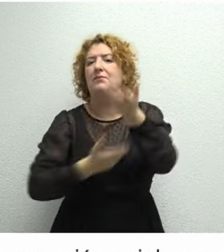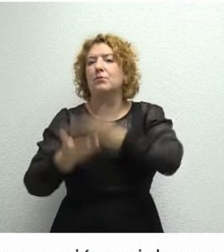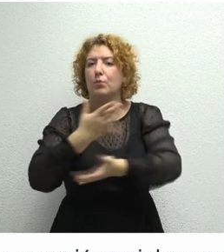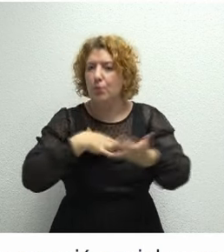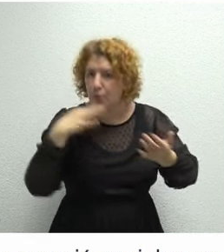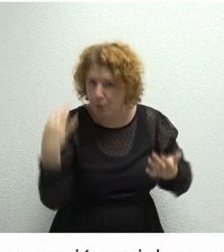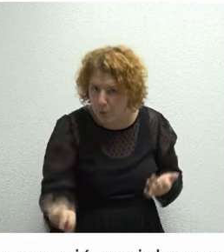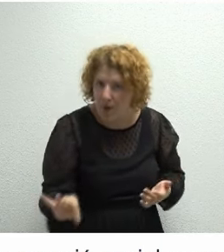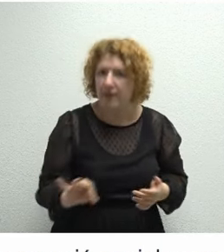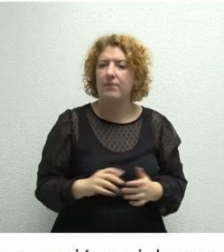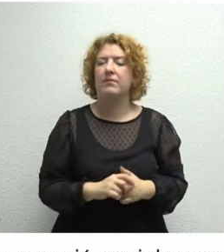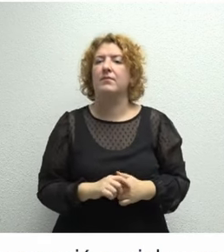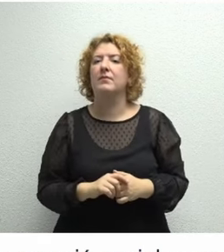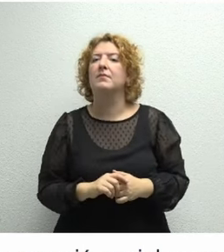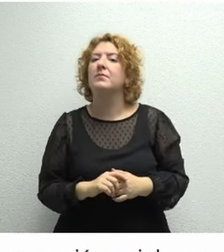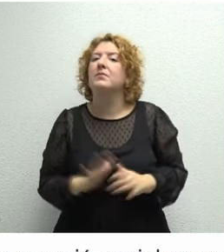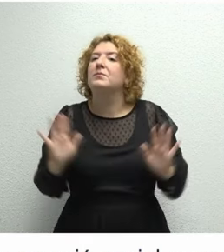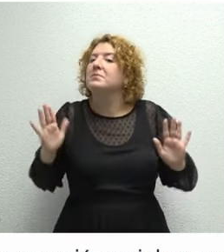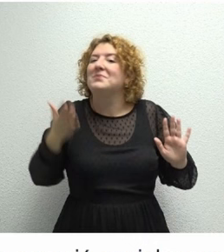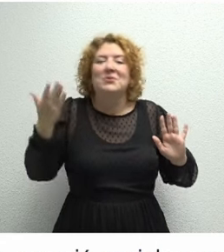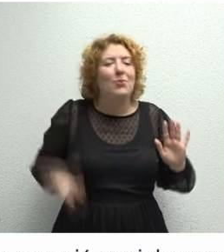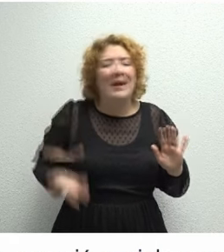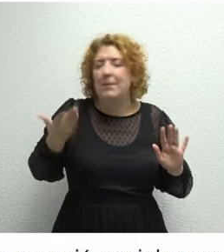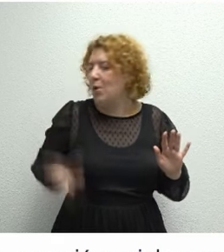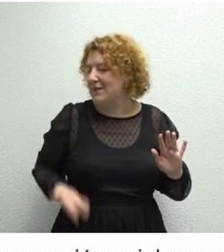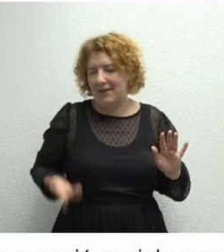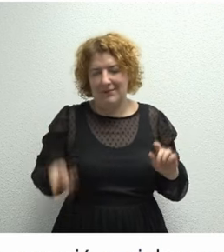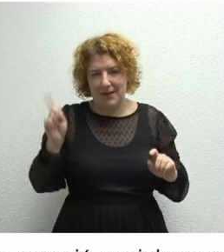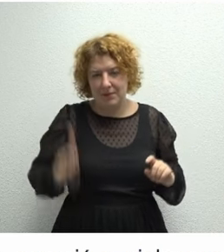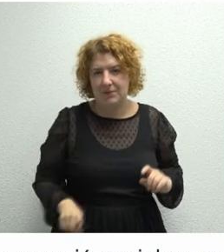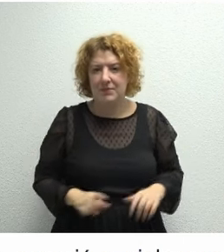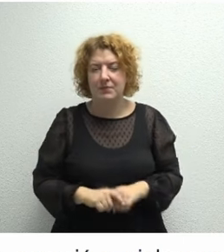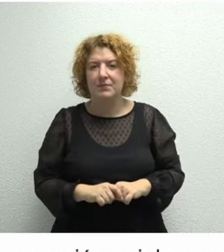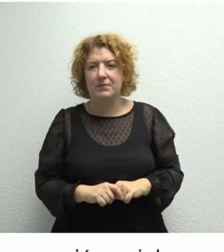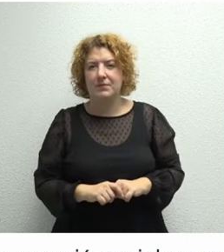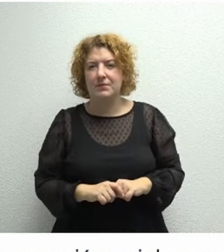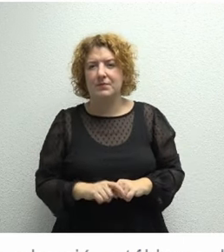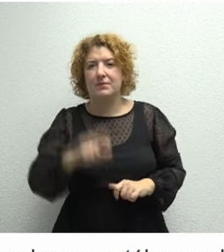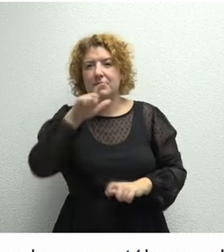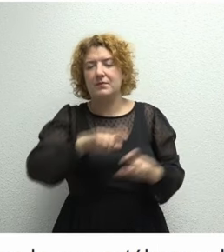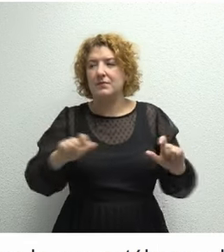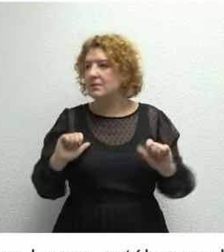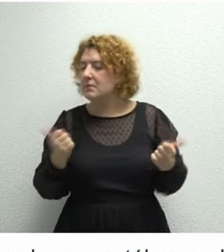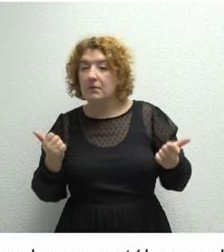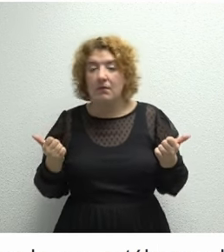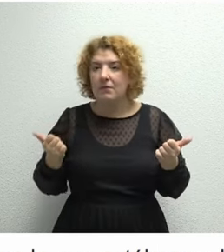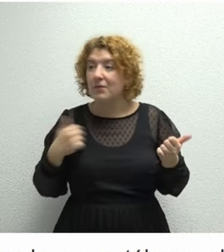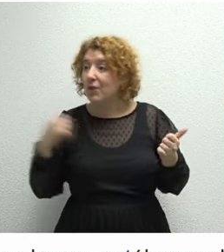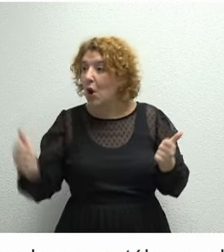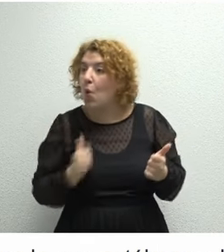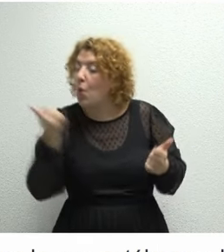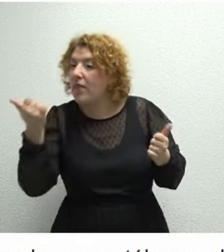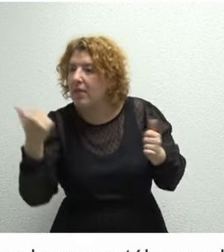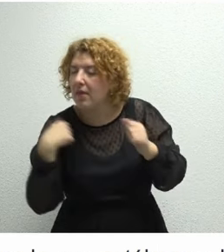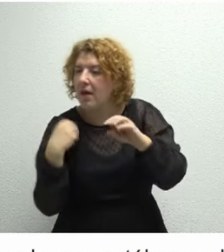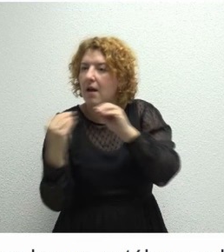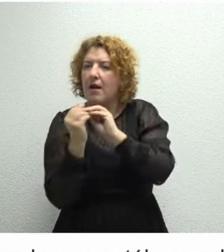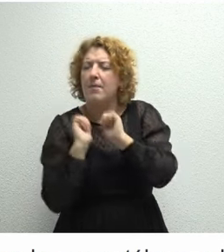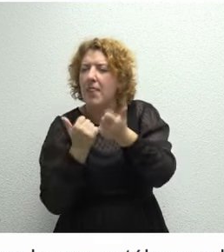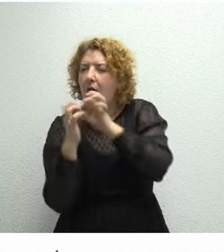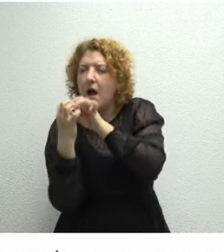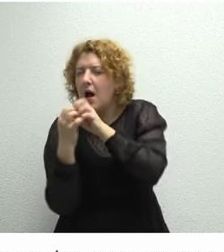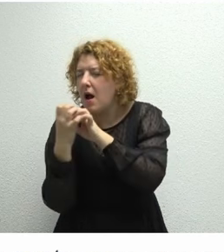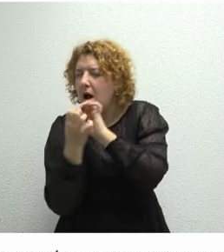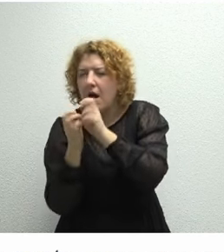eh Pues eso es es super importante no y Y esa gente inquieta que de repente coincidimos Y empezamos a